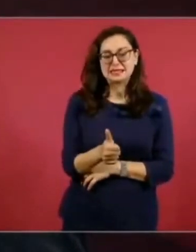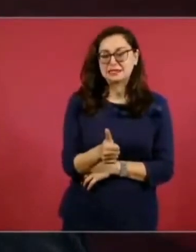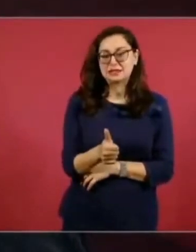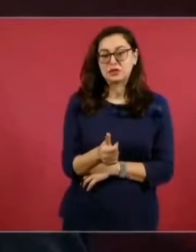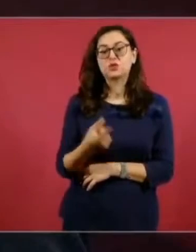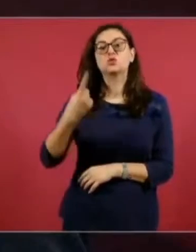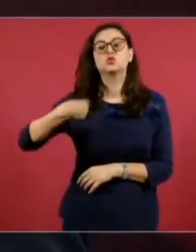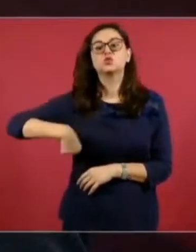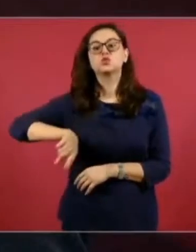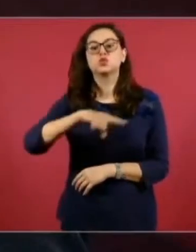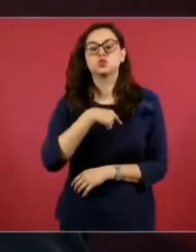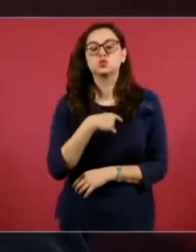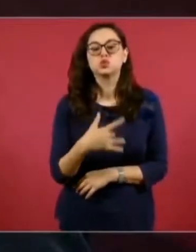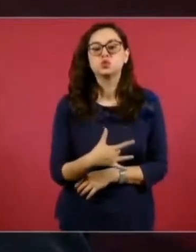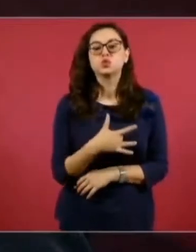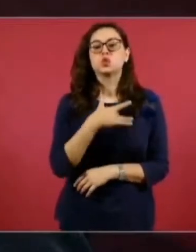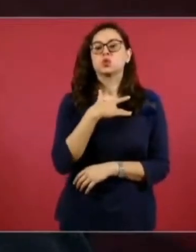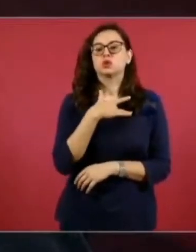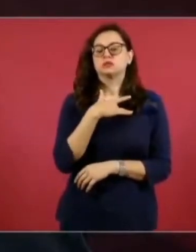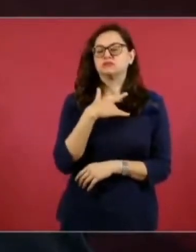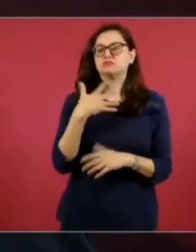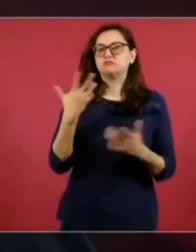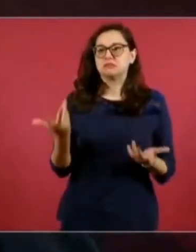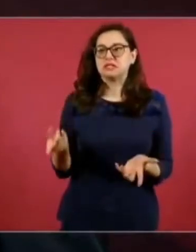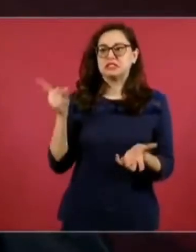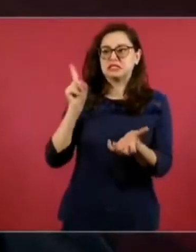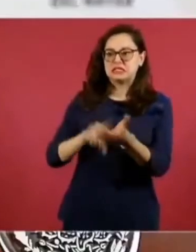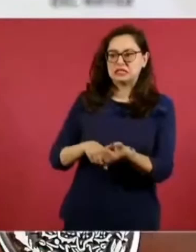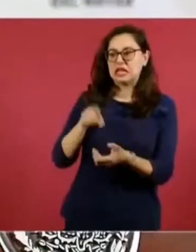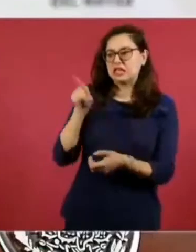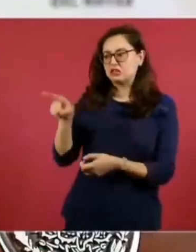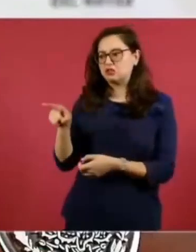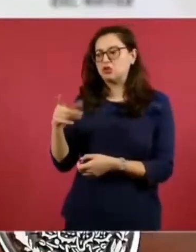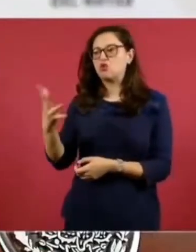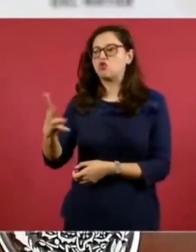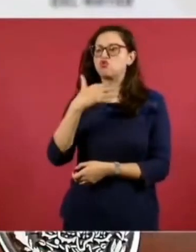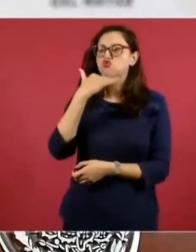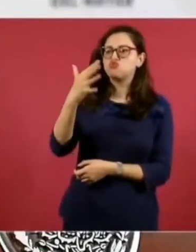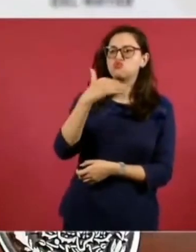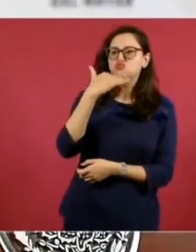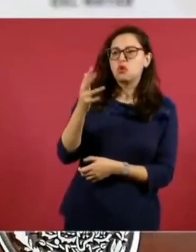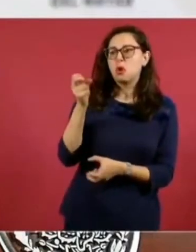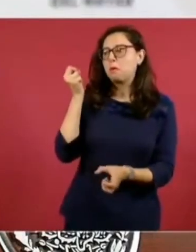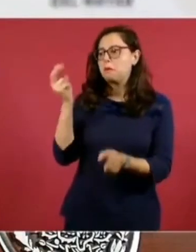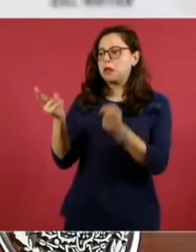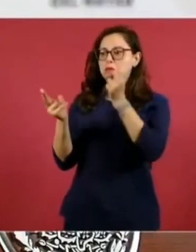Nosotros estamos en contra de la corrupción y de los privilegios.